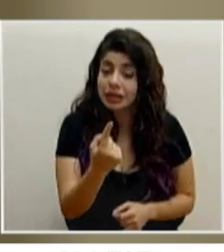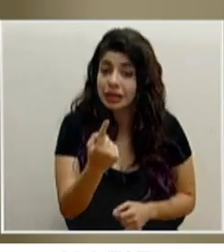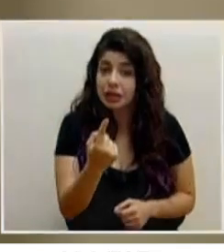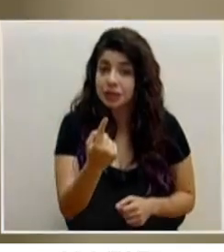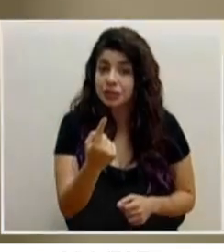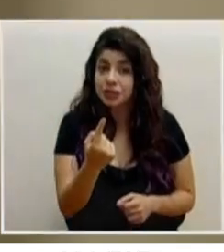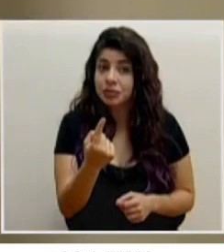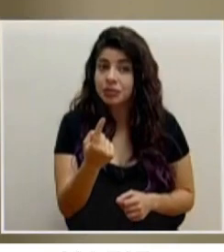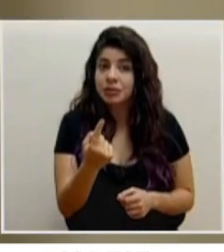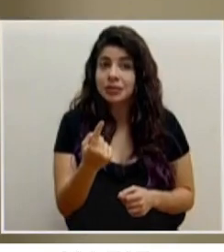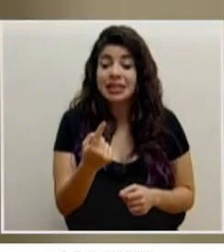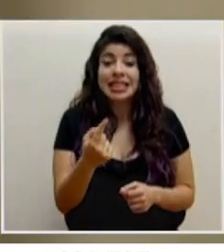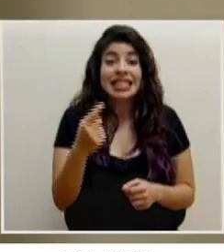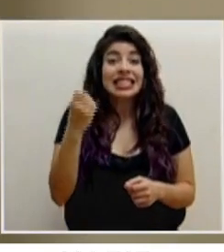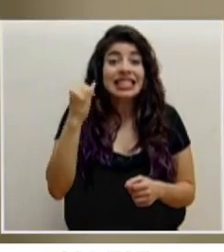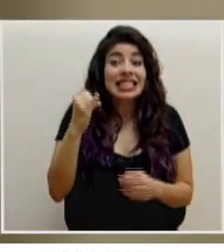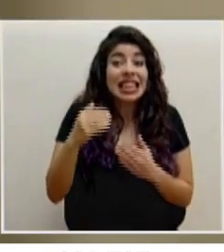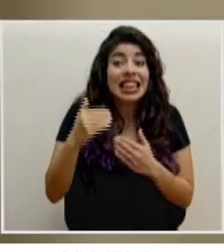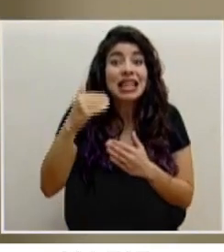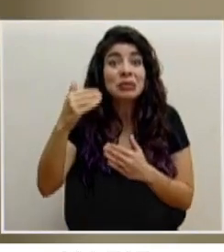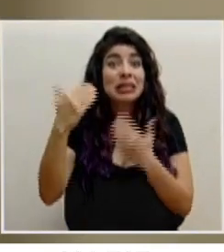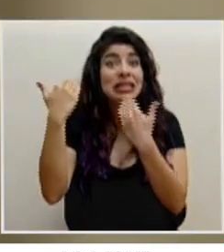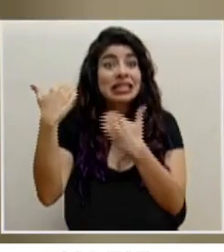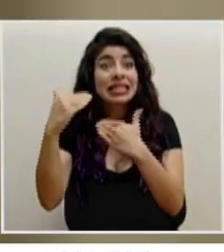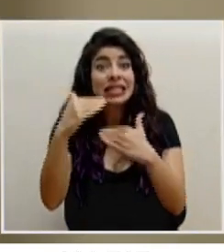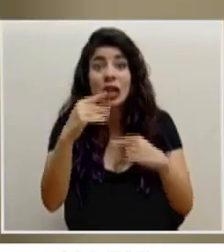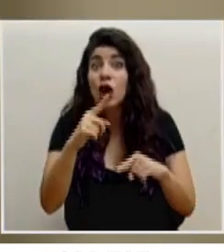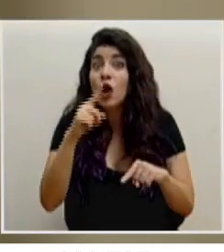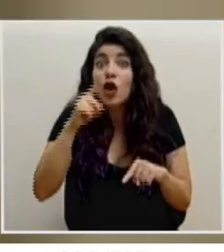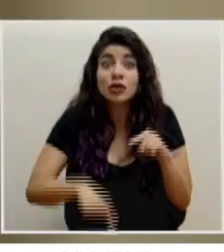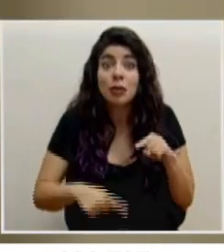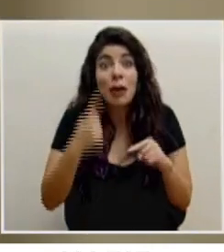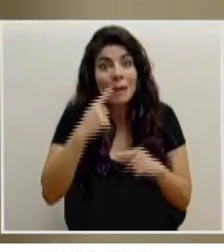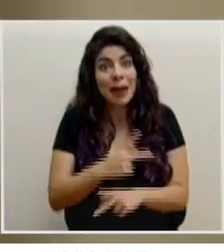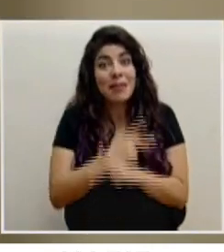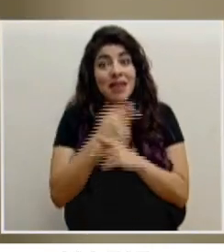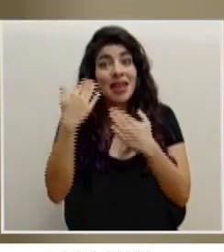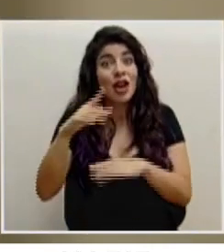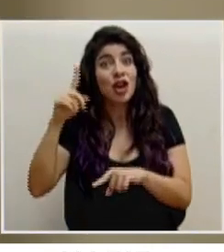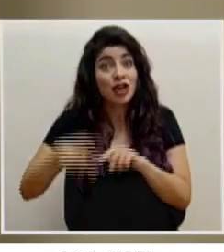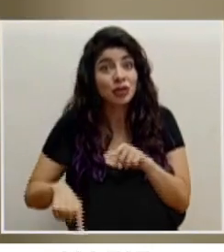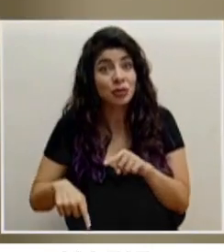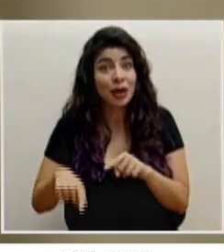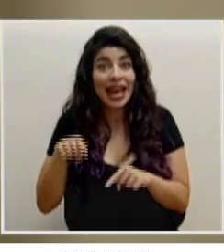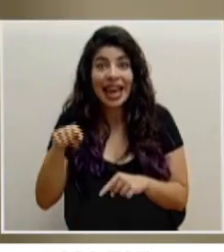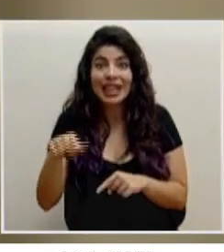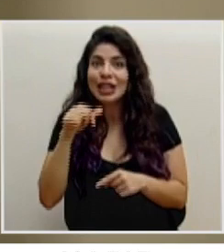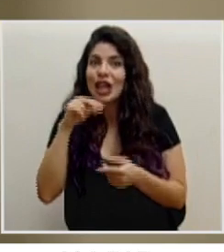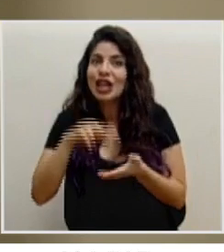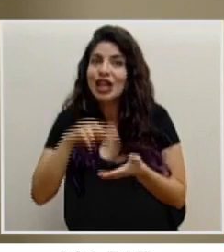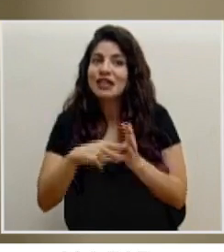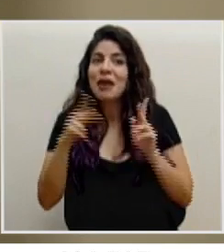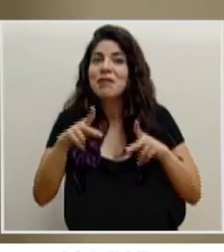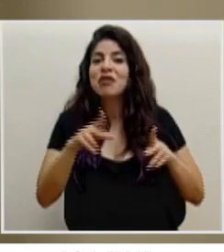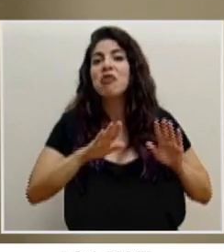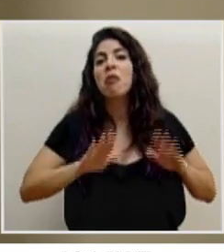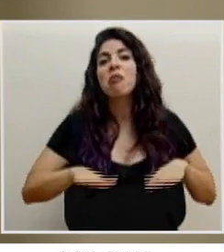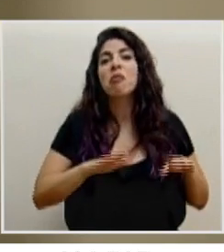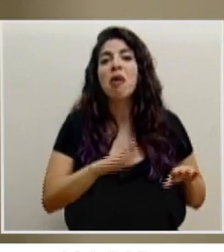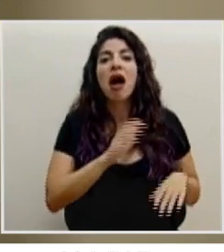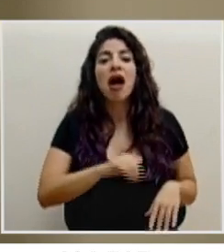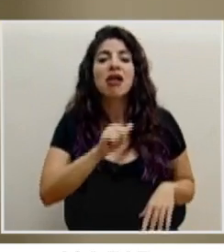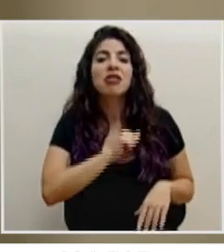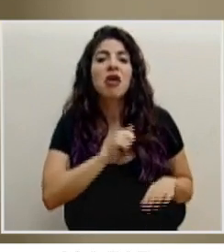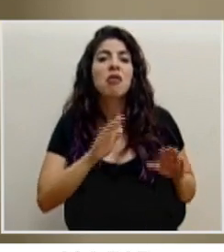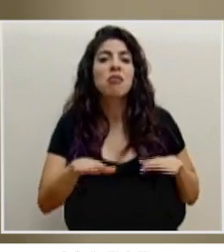que no se puedan eventualmente tomar medidas más rigurosas de forma preventiva no significa que tengamos que relajarnos en nuestras